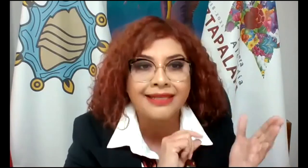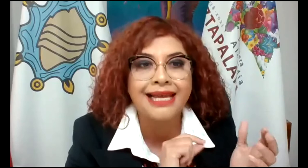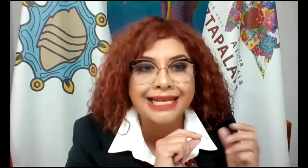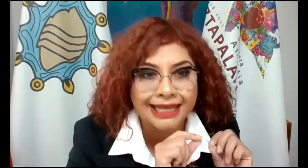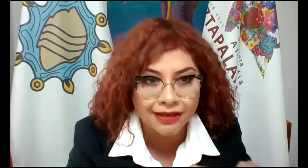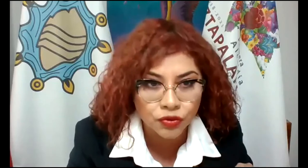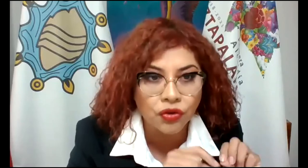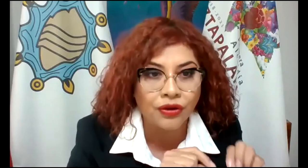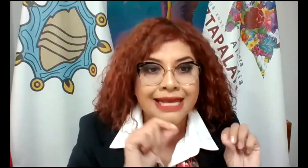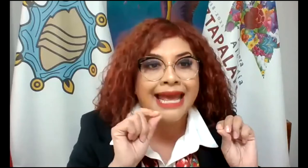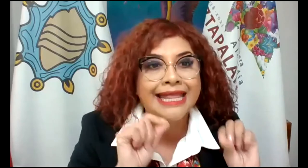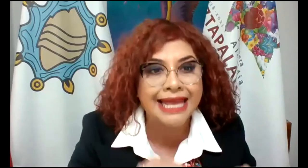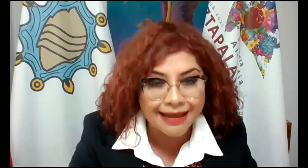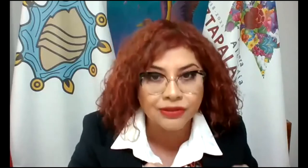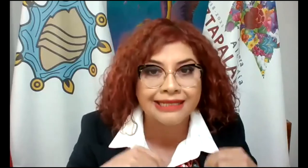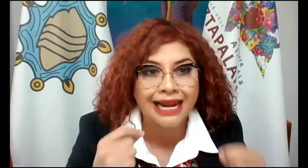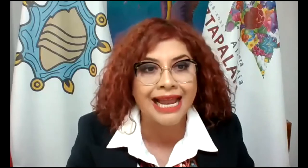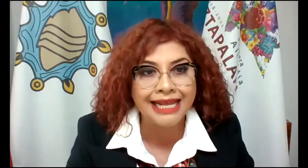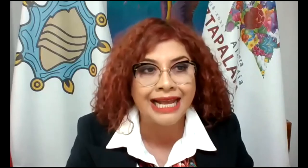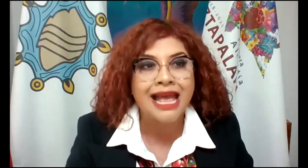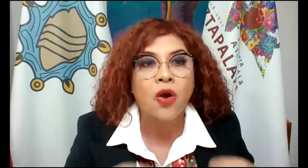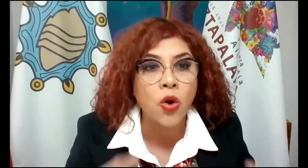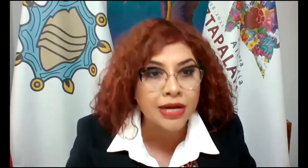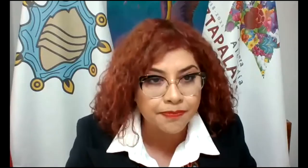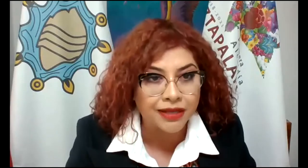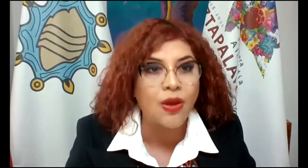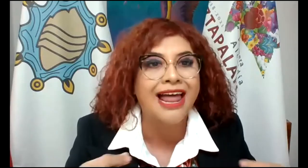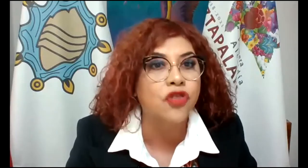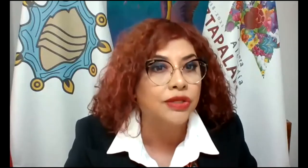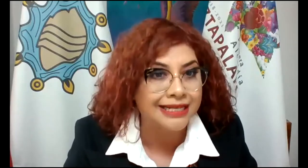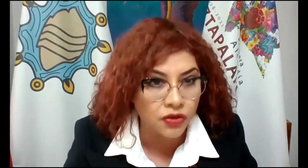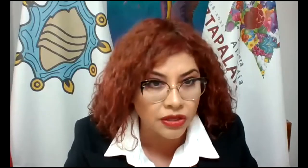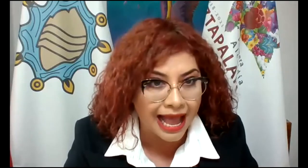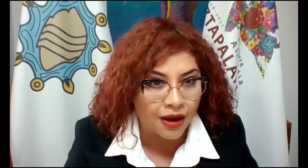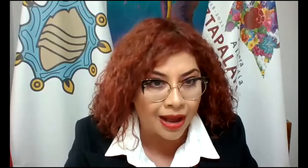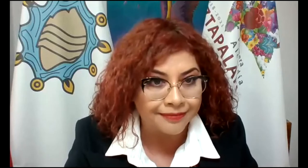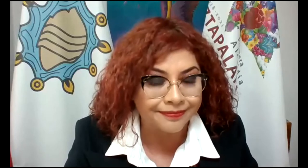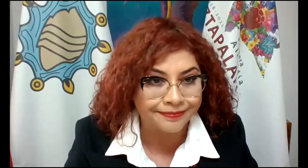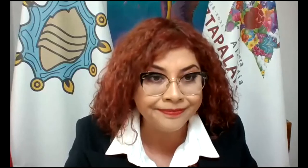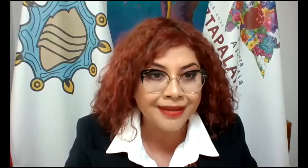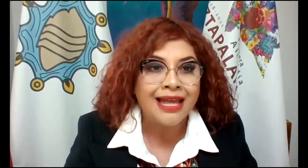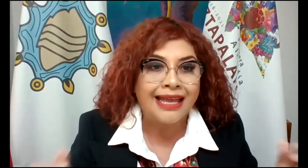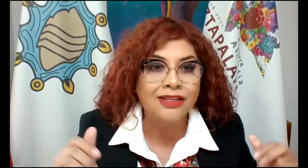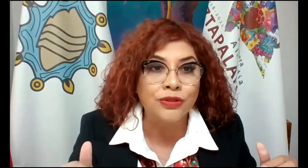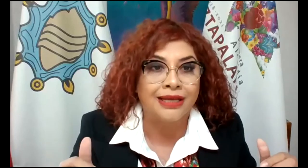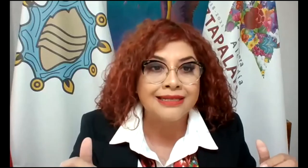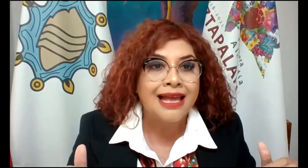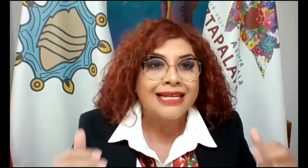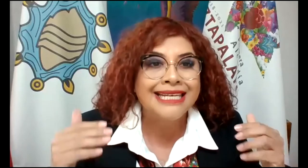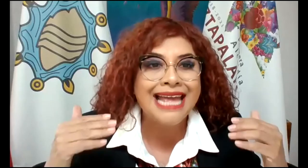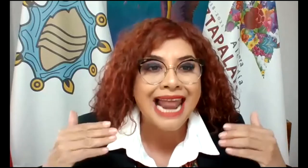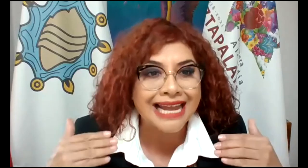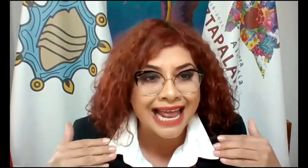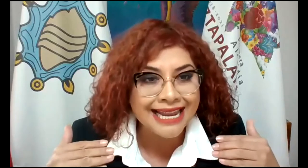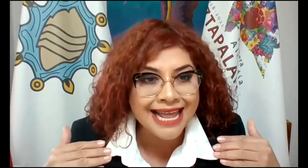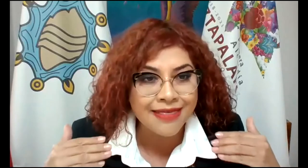claramente dice las atribuciones que tenemos las alcaldías con respecto a la dotación de agua. Entonces,